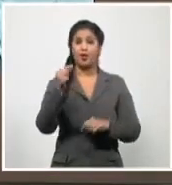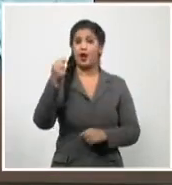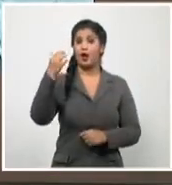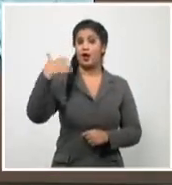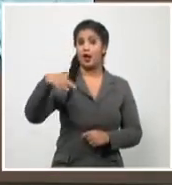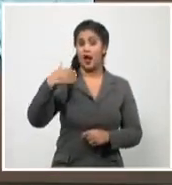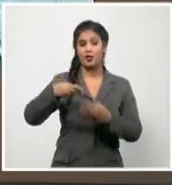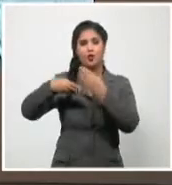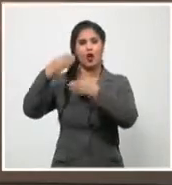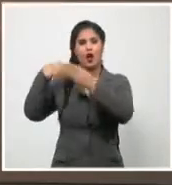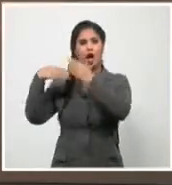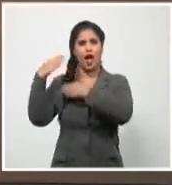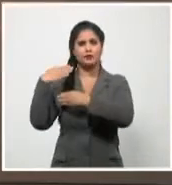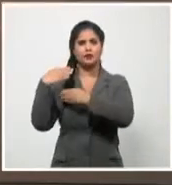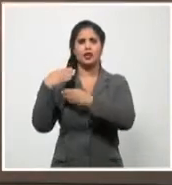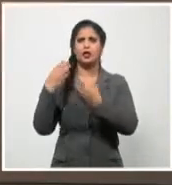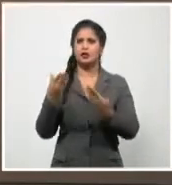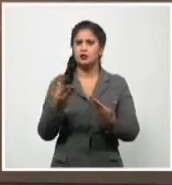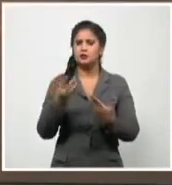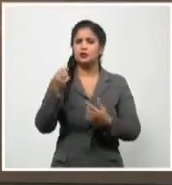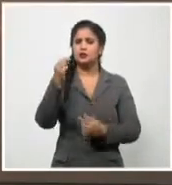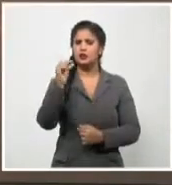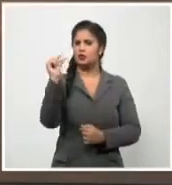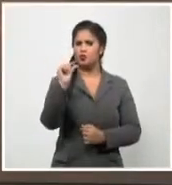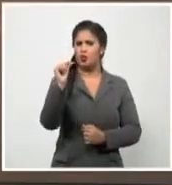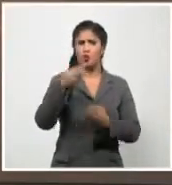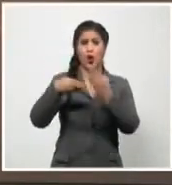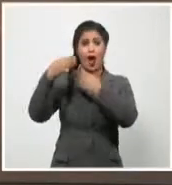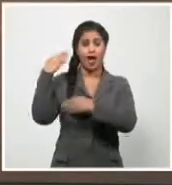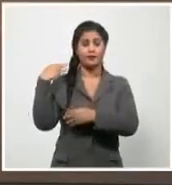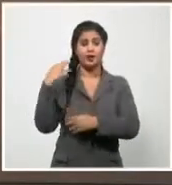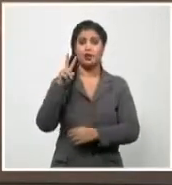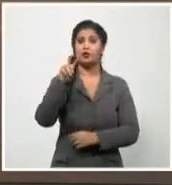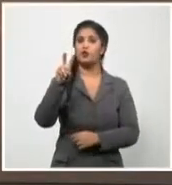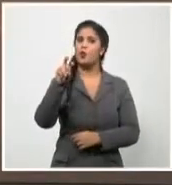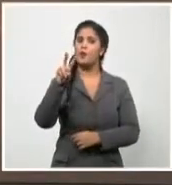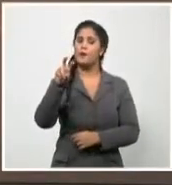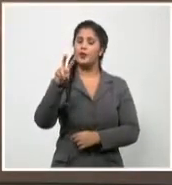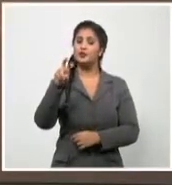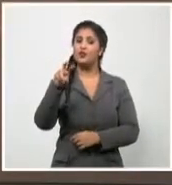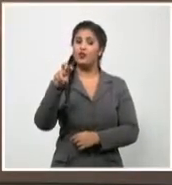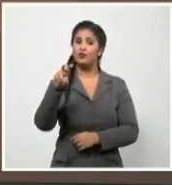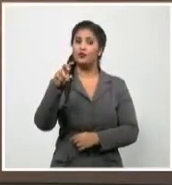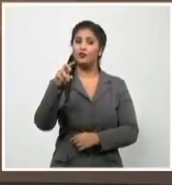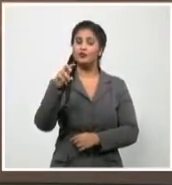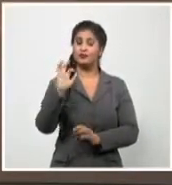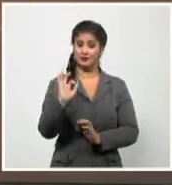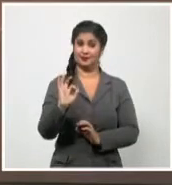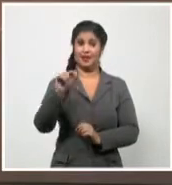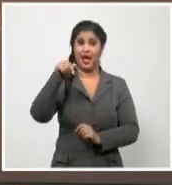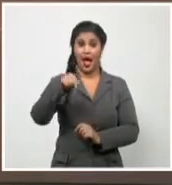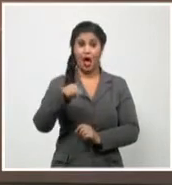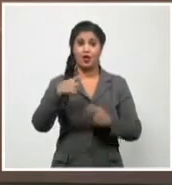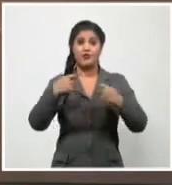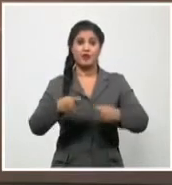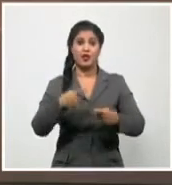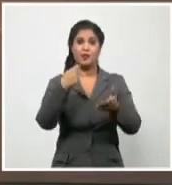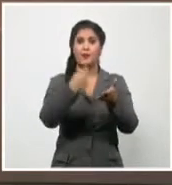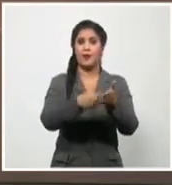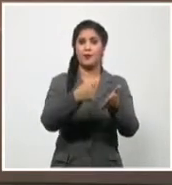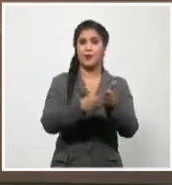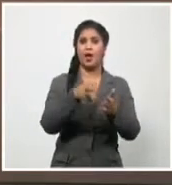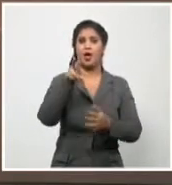subsidiado y si antes pagaban dos pesos por almuerzo y comida ahora deben pagar 26